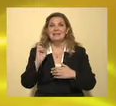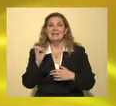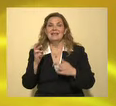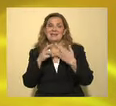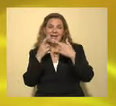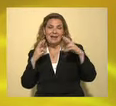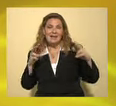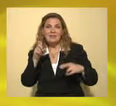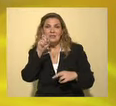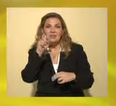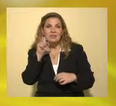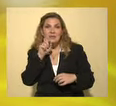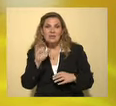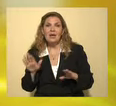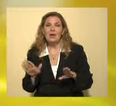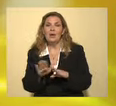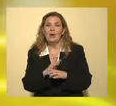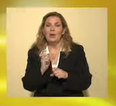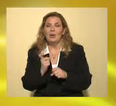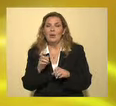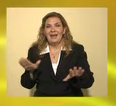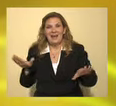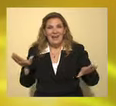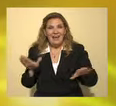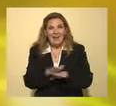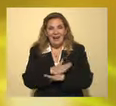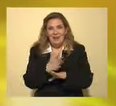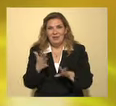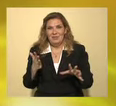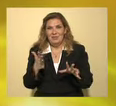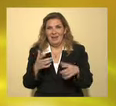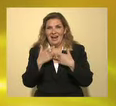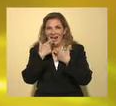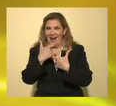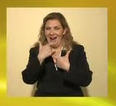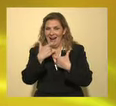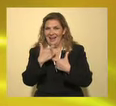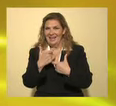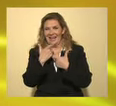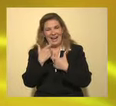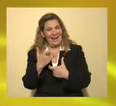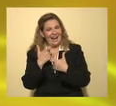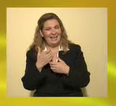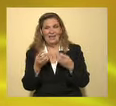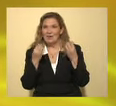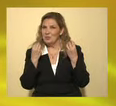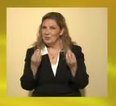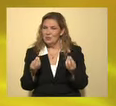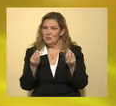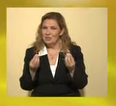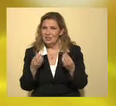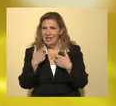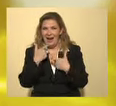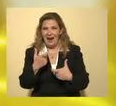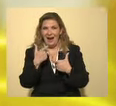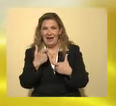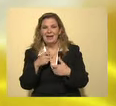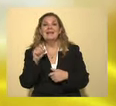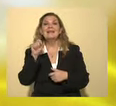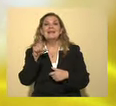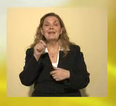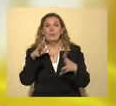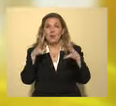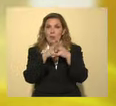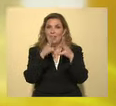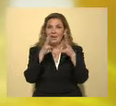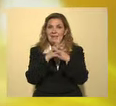sexual solo porque le cambió el estado anímico. Por supuesto. O sea, que hay que desinhibirnos, reírnos mucho. Sí. Y aparte también la participación de la